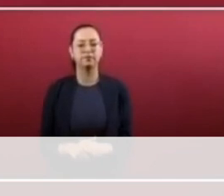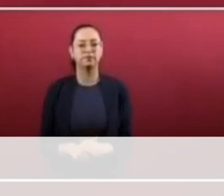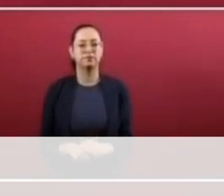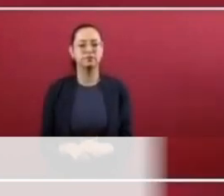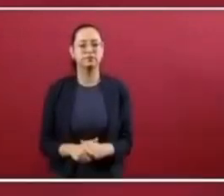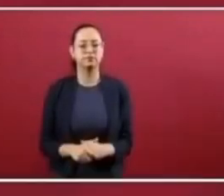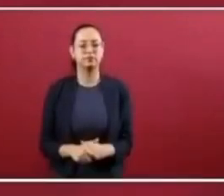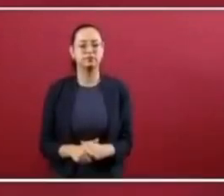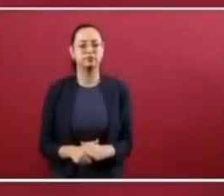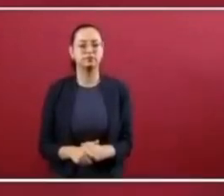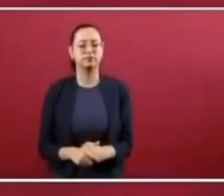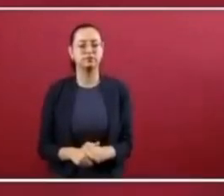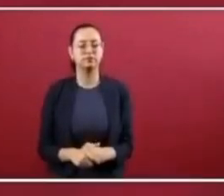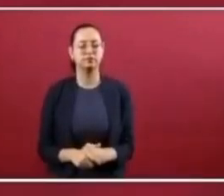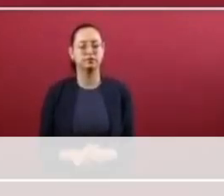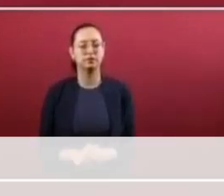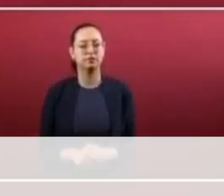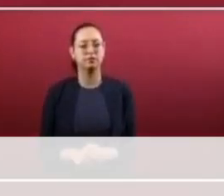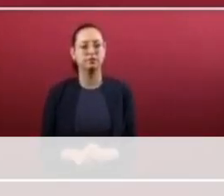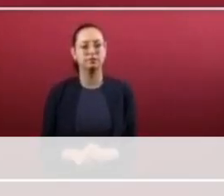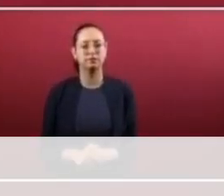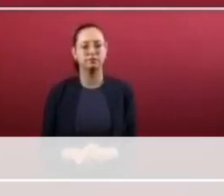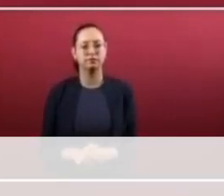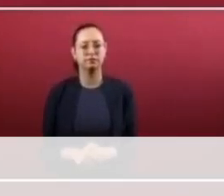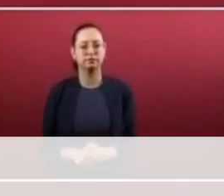se va a